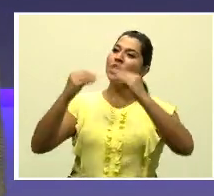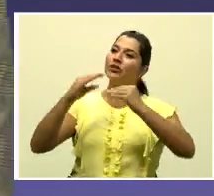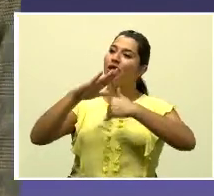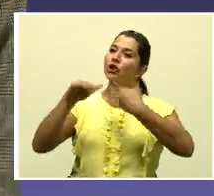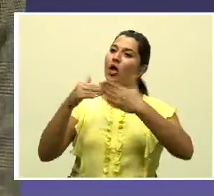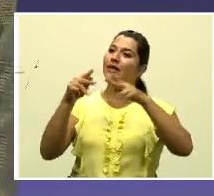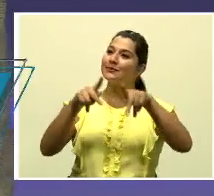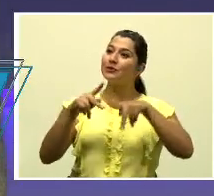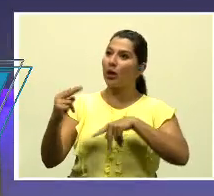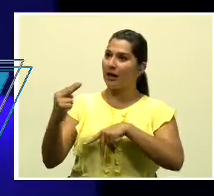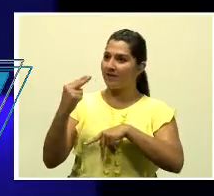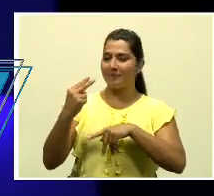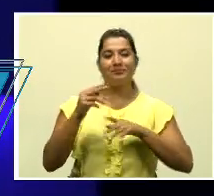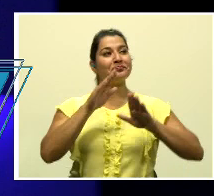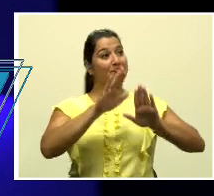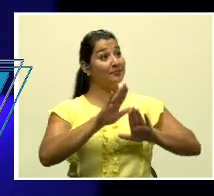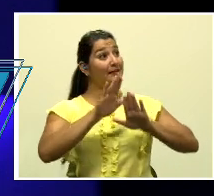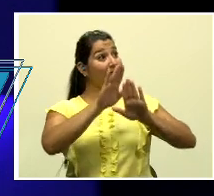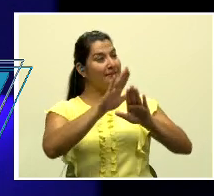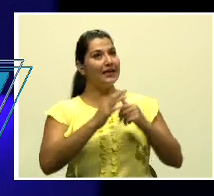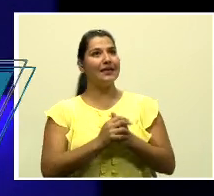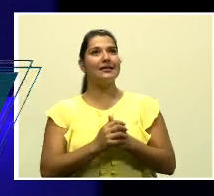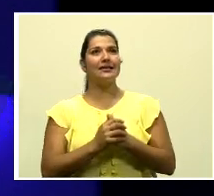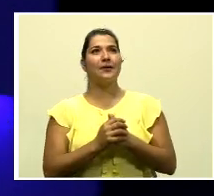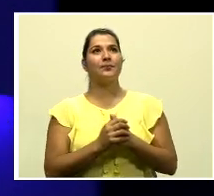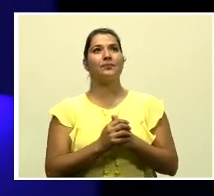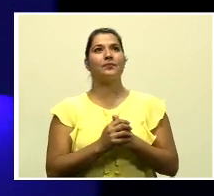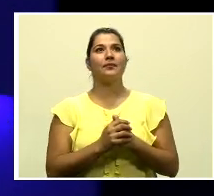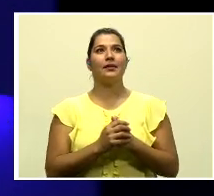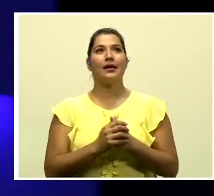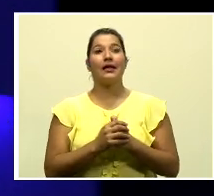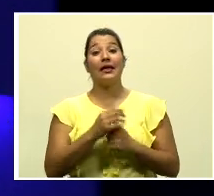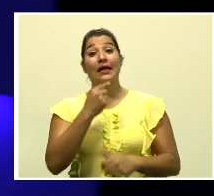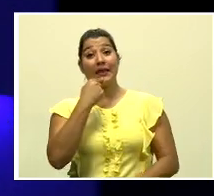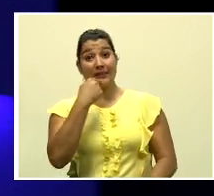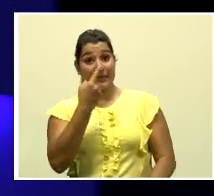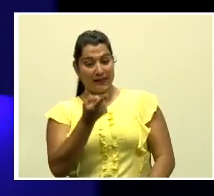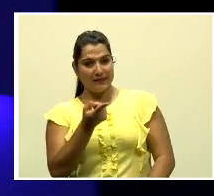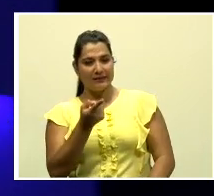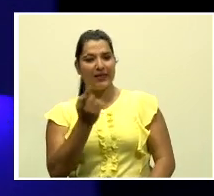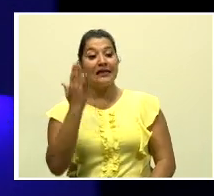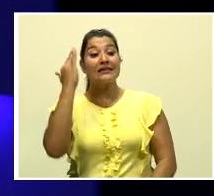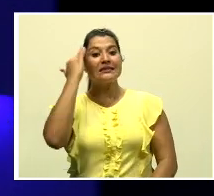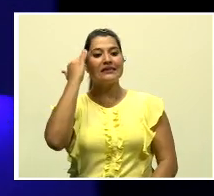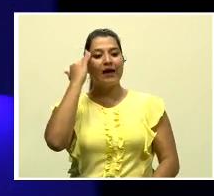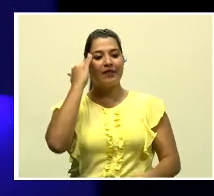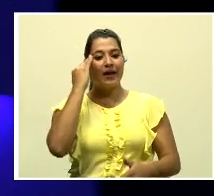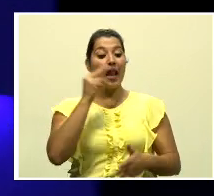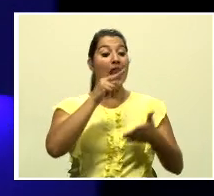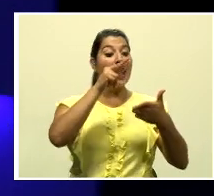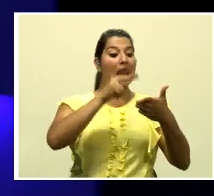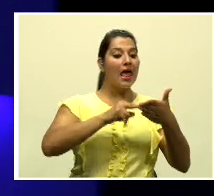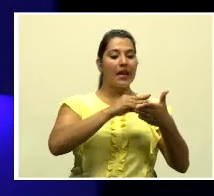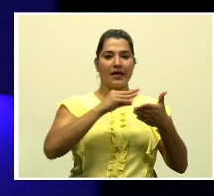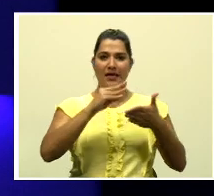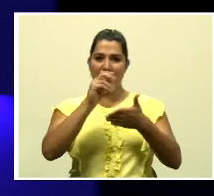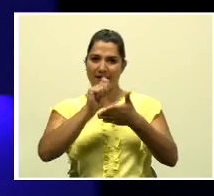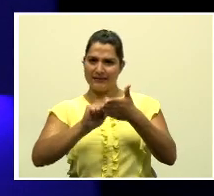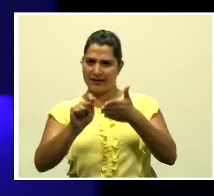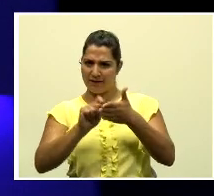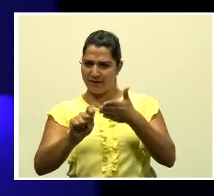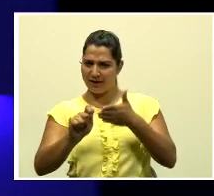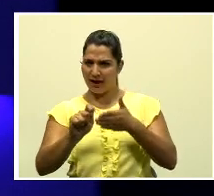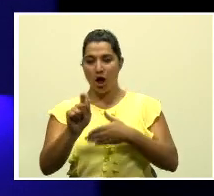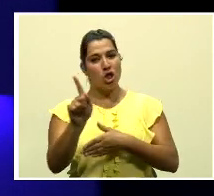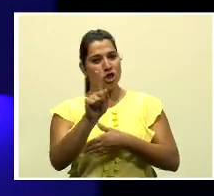audiencia. Excelente. Dicen por ahí que saber leer y escribir no te convierte